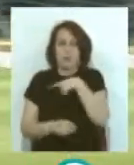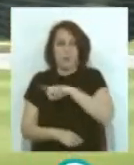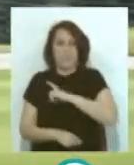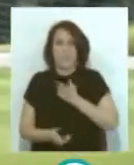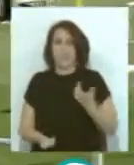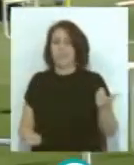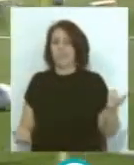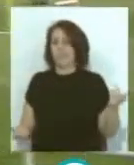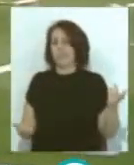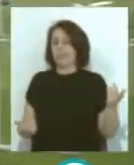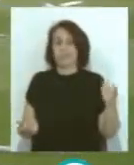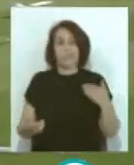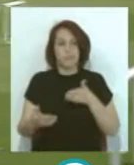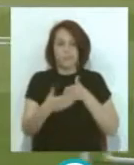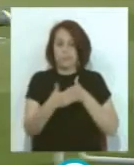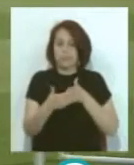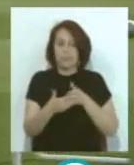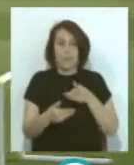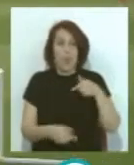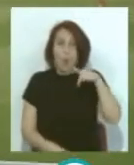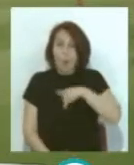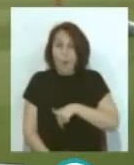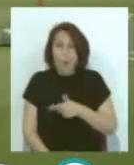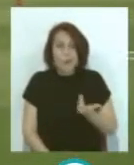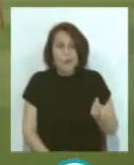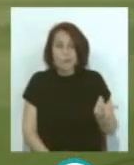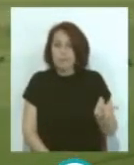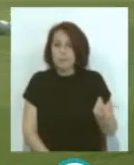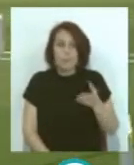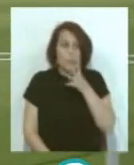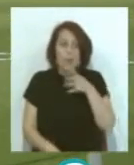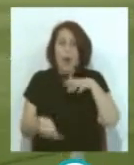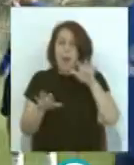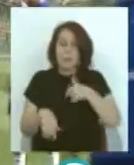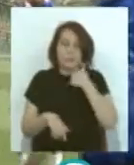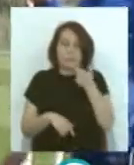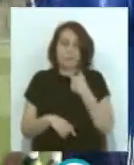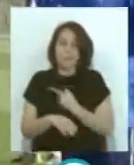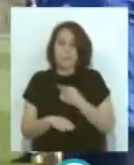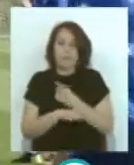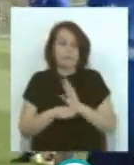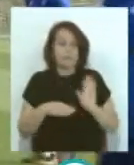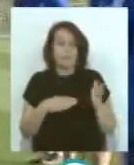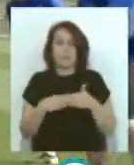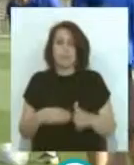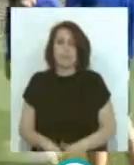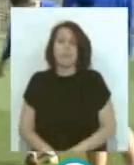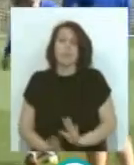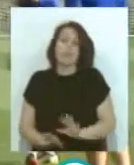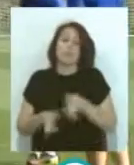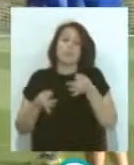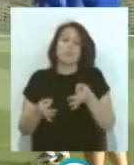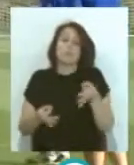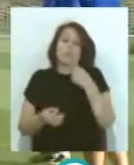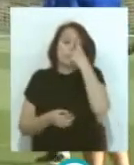hemos podido cubrir el día de hoy el entrenamiento porque el Cádiz ha decretado que sea a puerta cerrada. Pero siempre tenemos